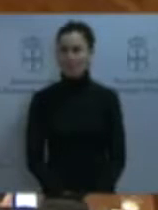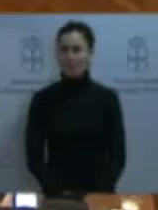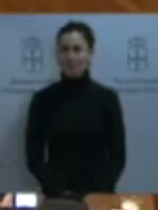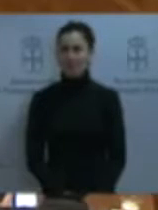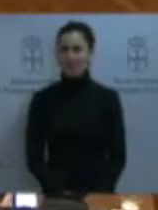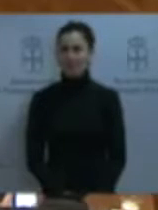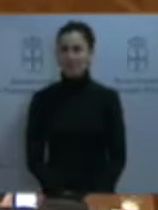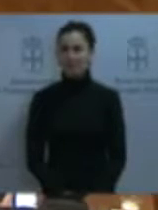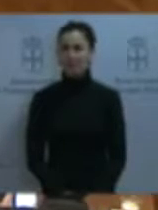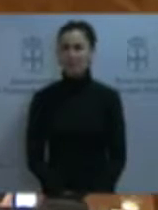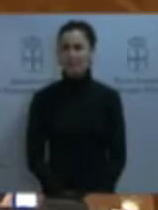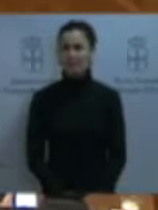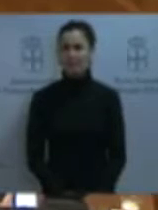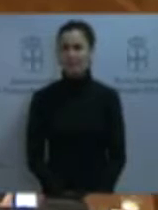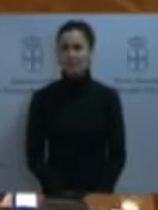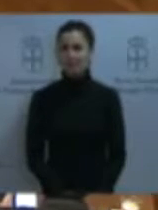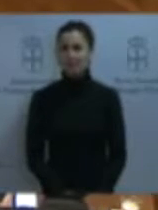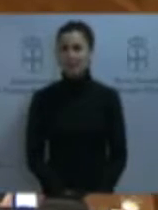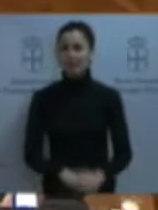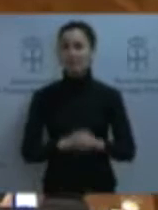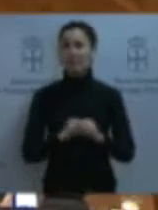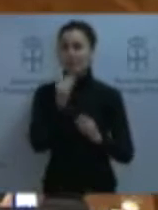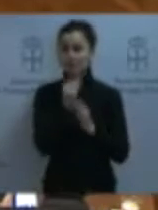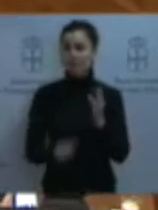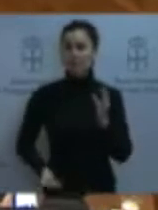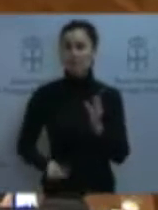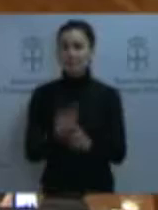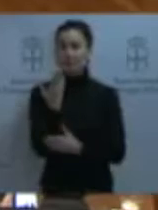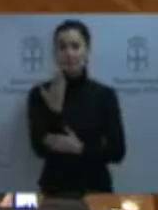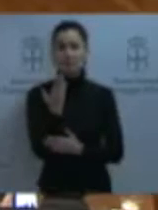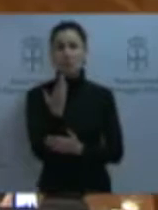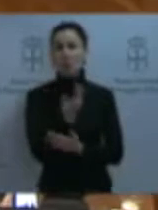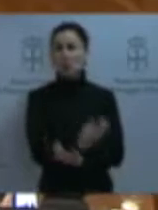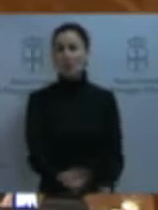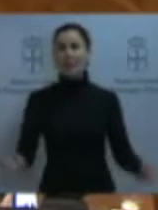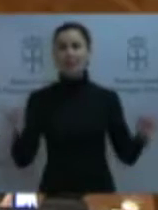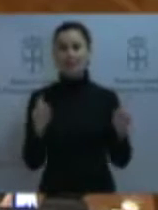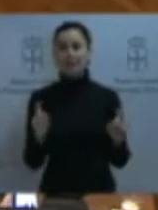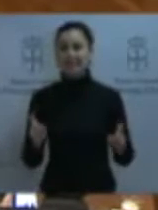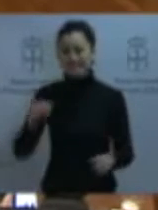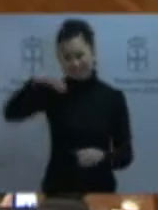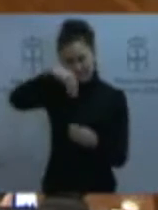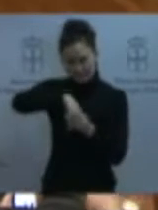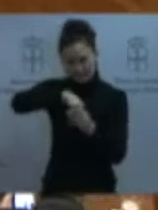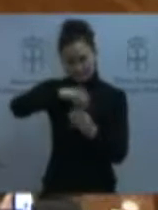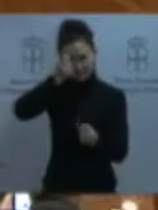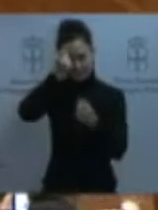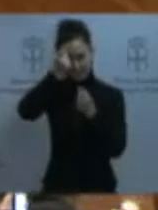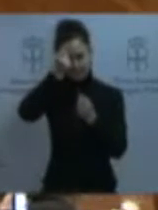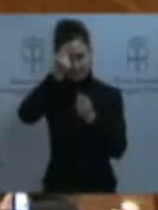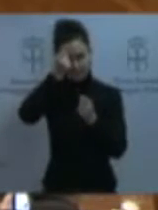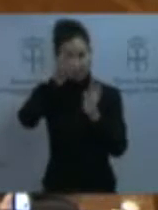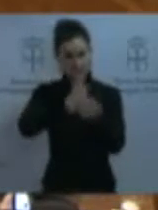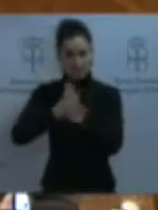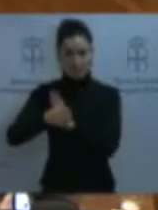Buenos días, señorías. Sin entrar en el contenido específico de la propuesta de nuestro grupo parlamentario que